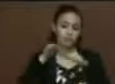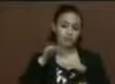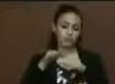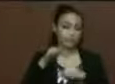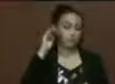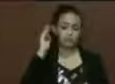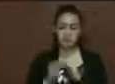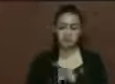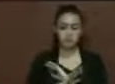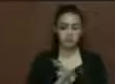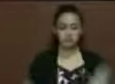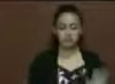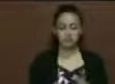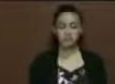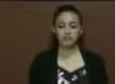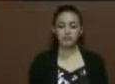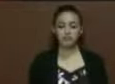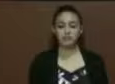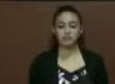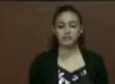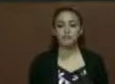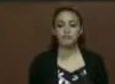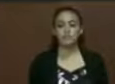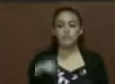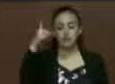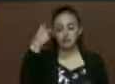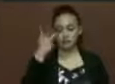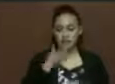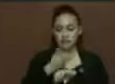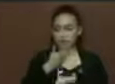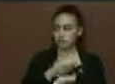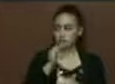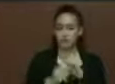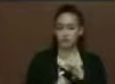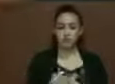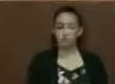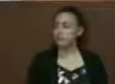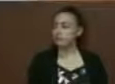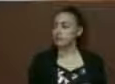concluyó su etapa laboral allá. 6 millones